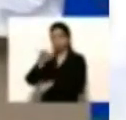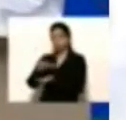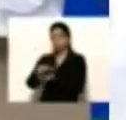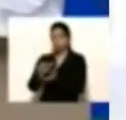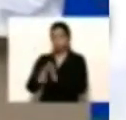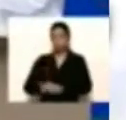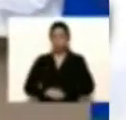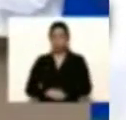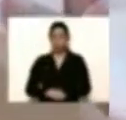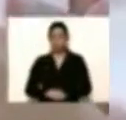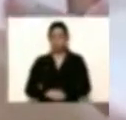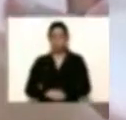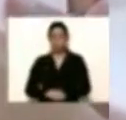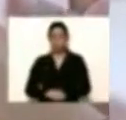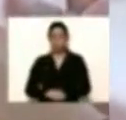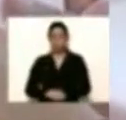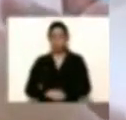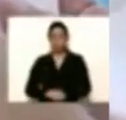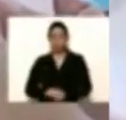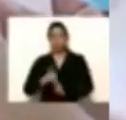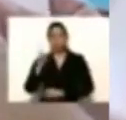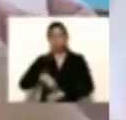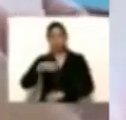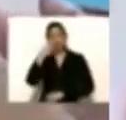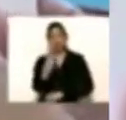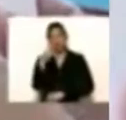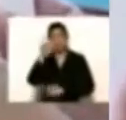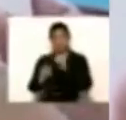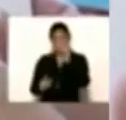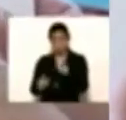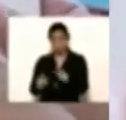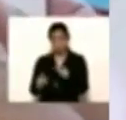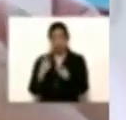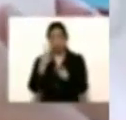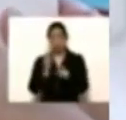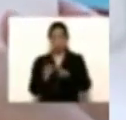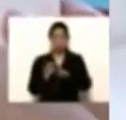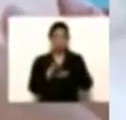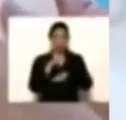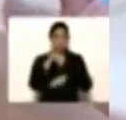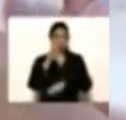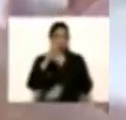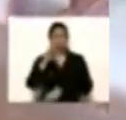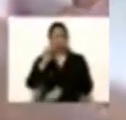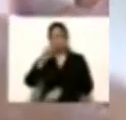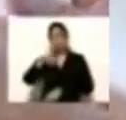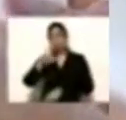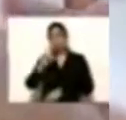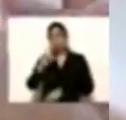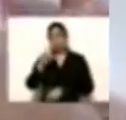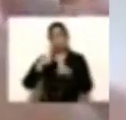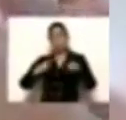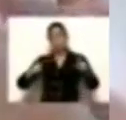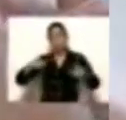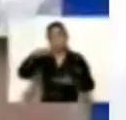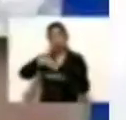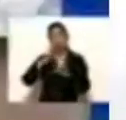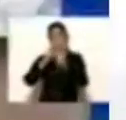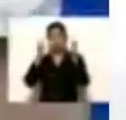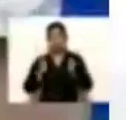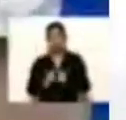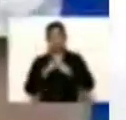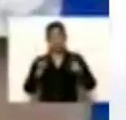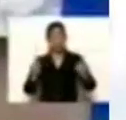el municipio Gómez, y 2 personas, una del municipio Caroní y otra del estado Anzoátegui, pero que